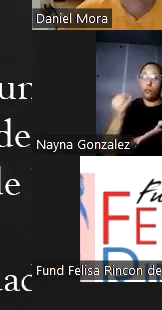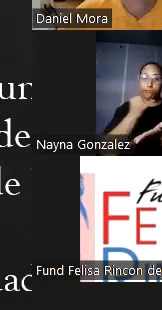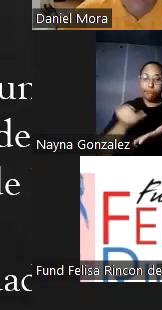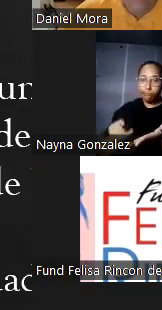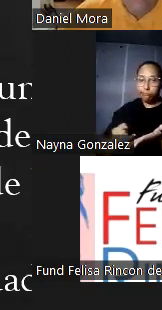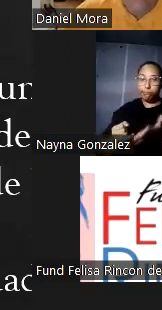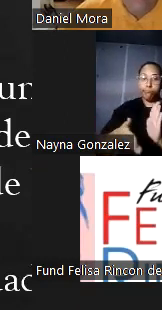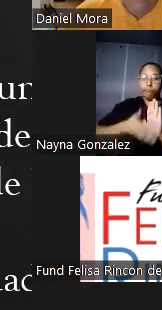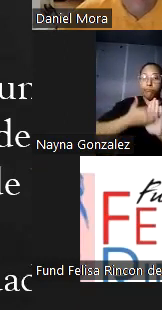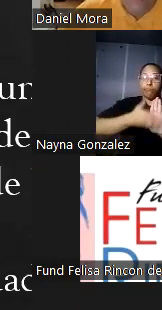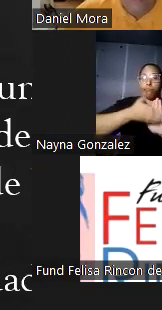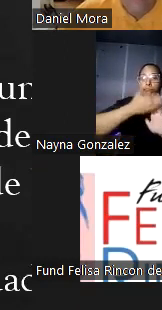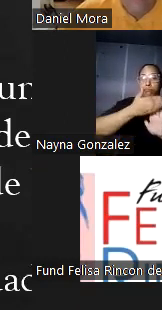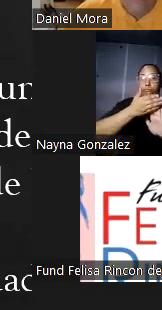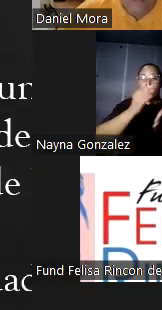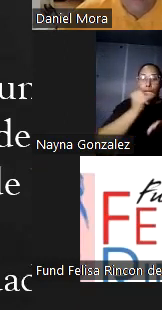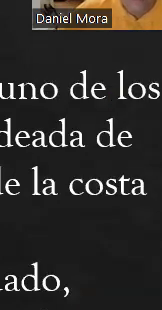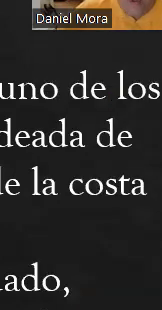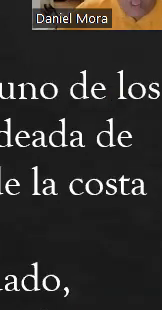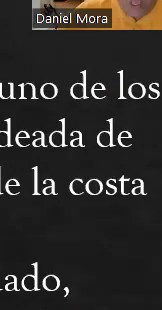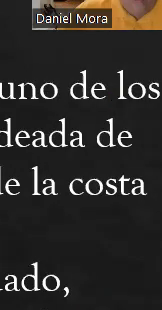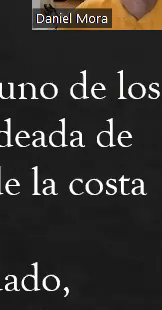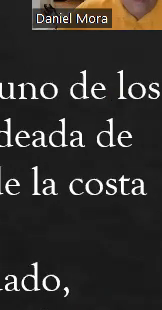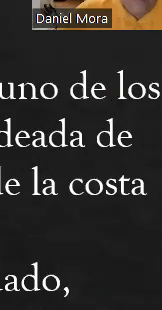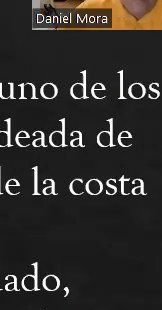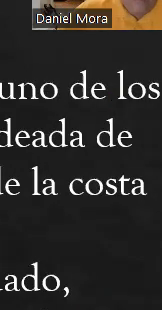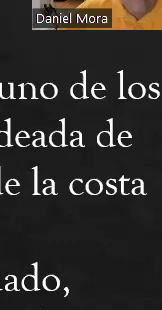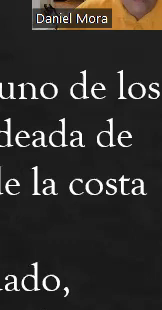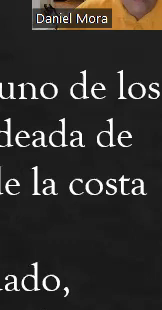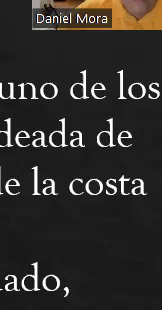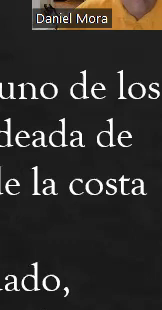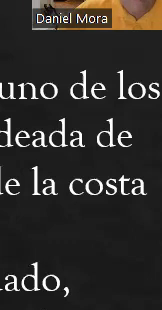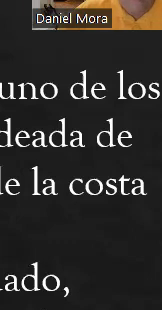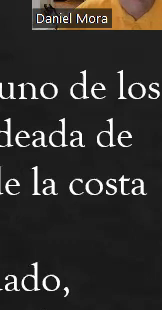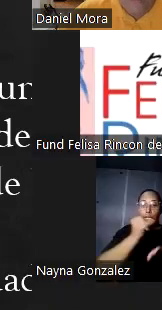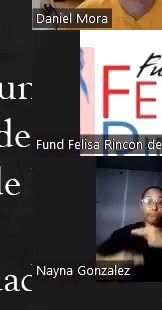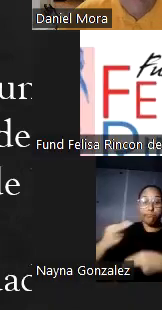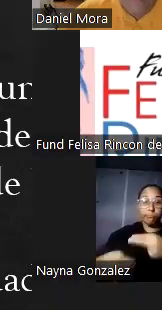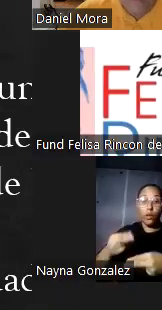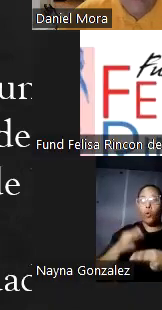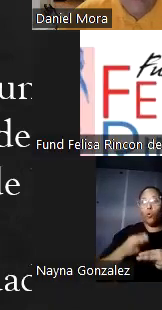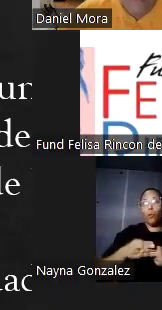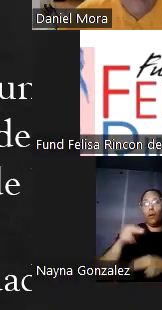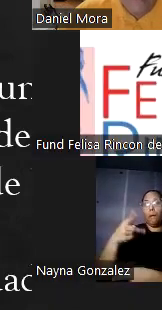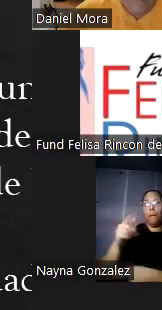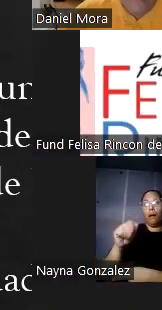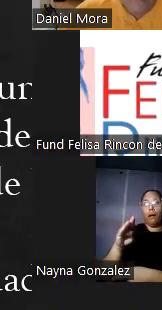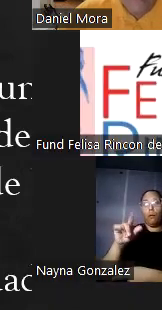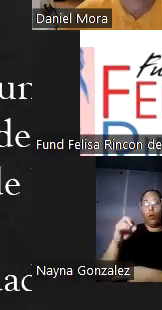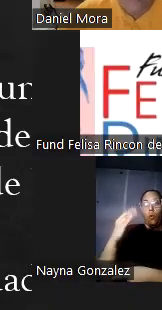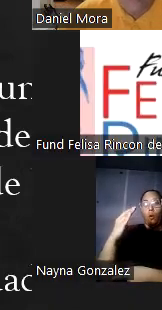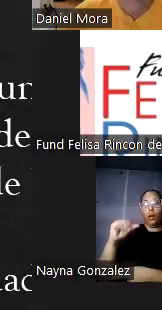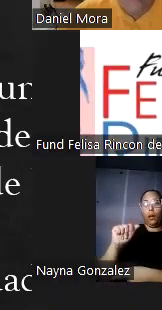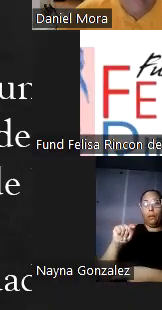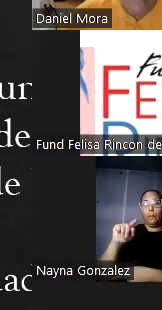el trazado urbano del condado. El condado heredó su nombre de don Pablo Ubarri y Capetillo, quien siendo